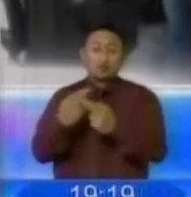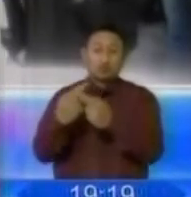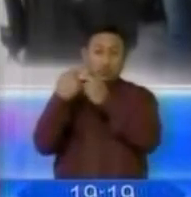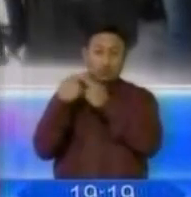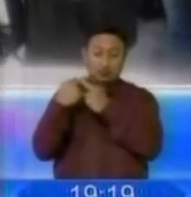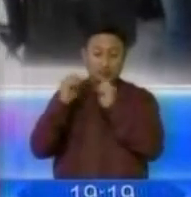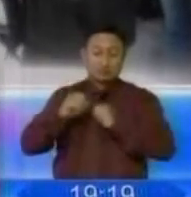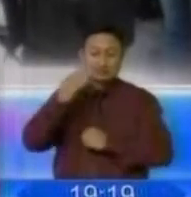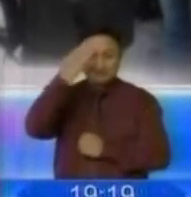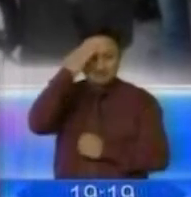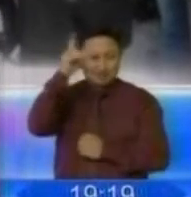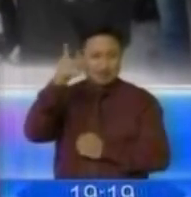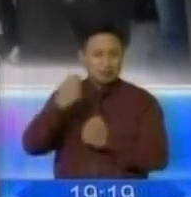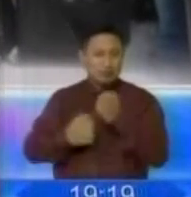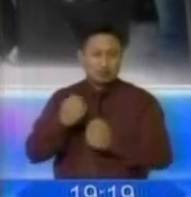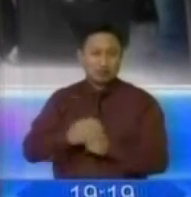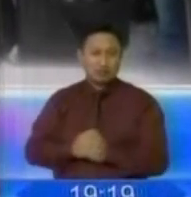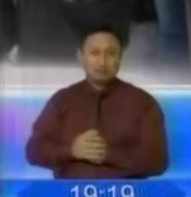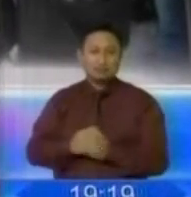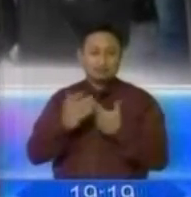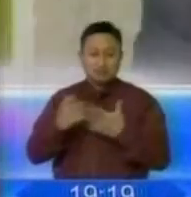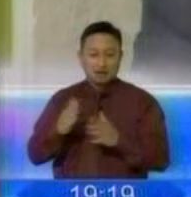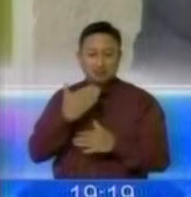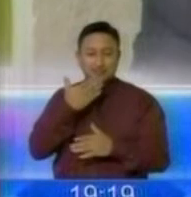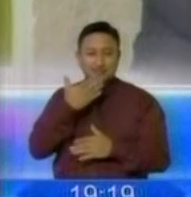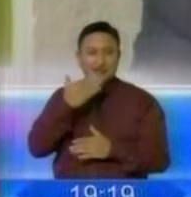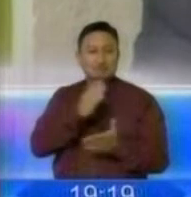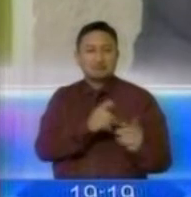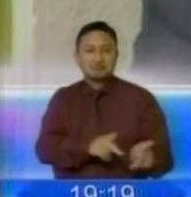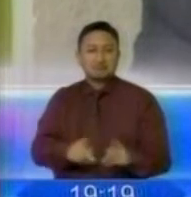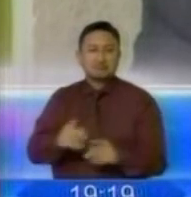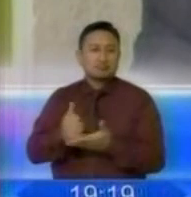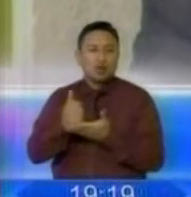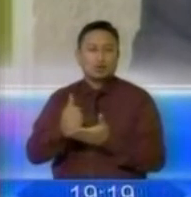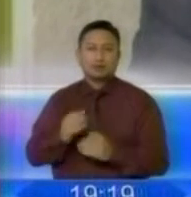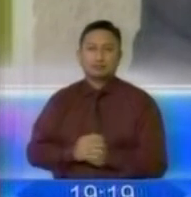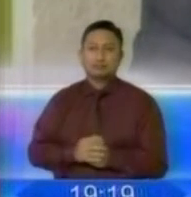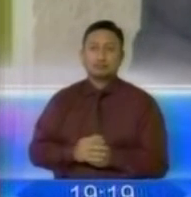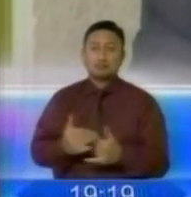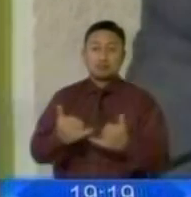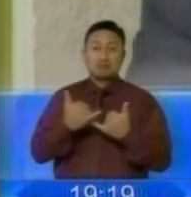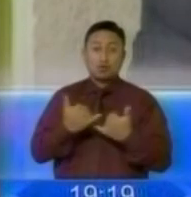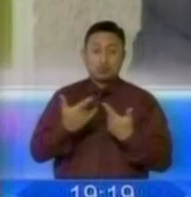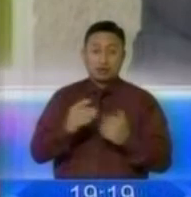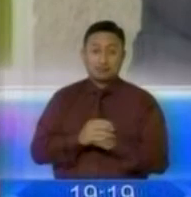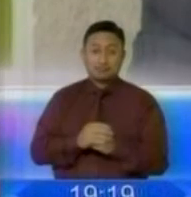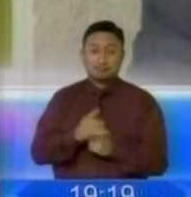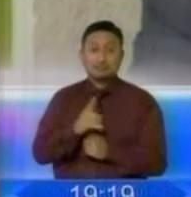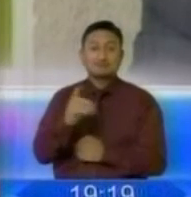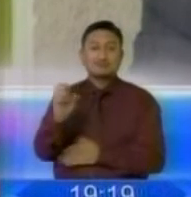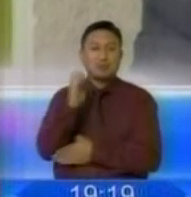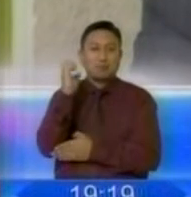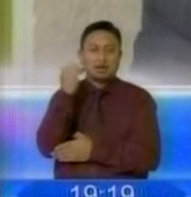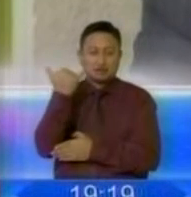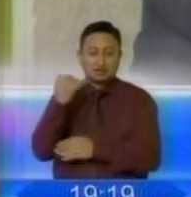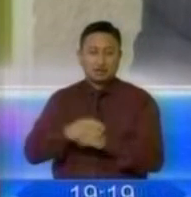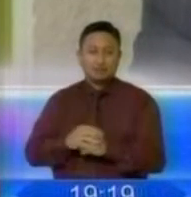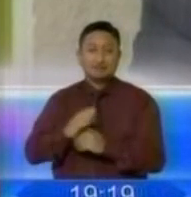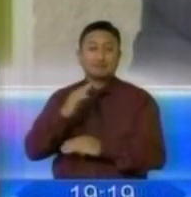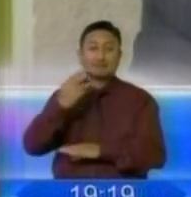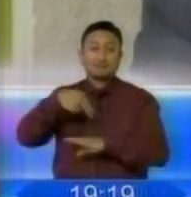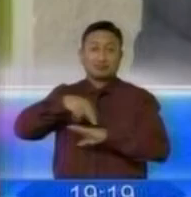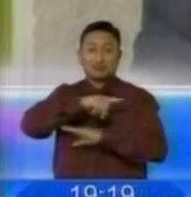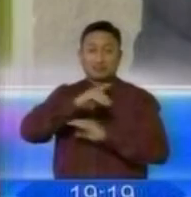emergencia conocen de la problemática y articulan las ayudas. Las alertas que se han presentado han sido transmitidas a nivel